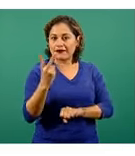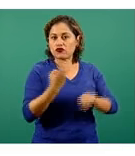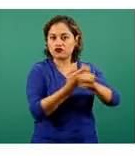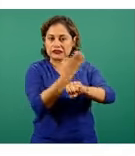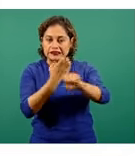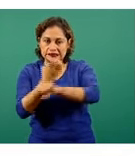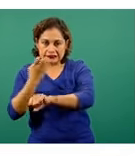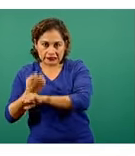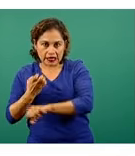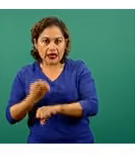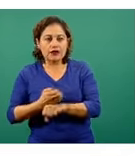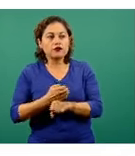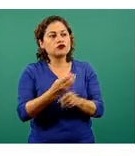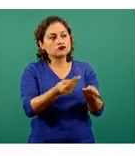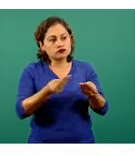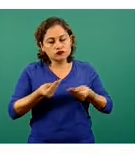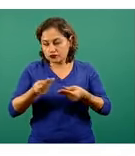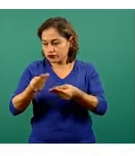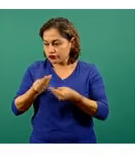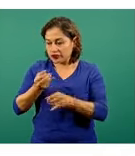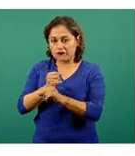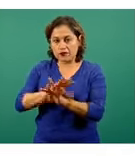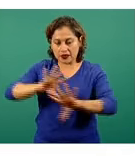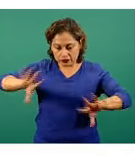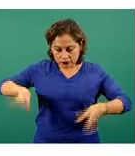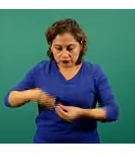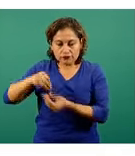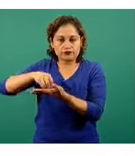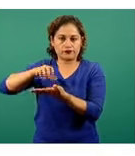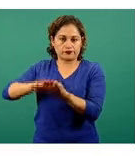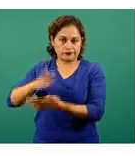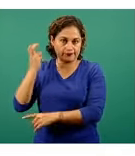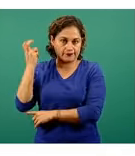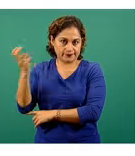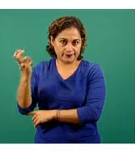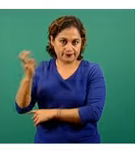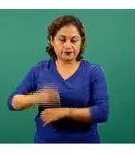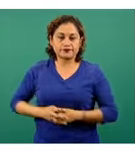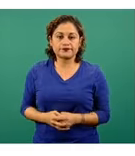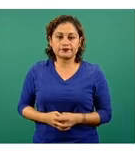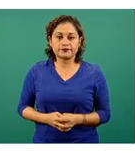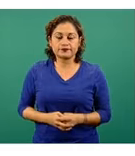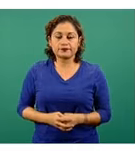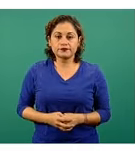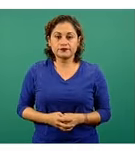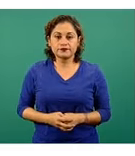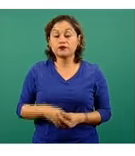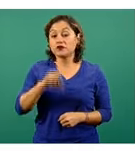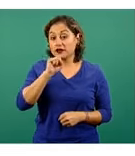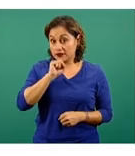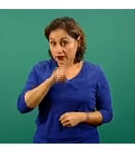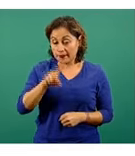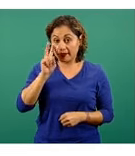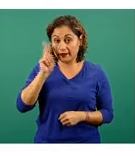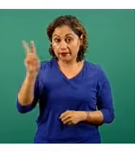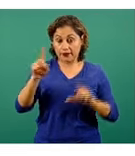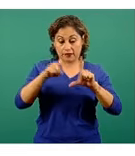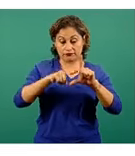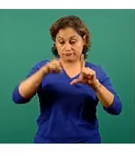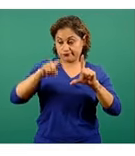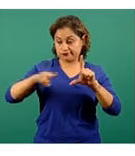de ellas, obviamente, todas sus unidades médicas. A través también de graficar esta curva podemos ver entonces